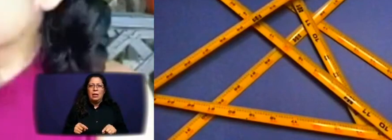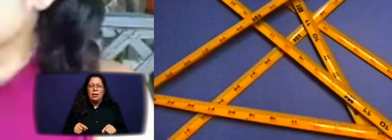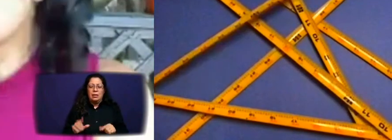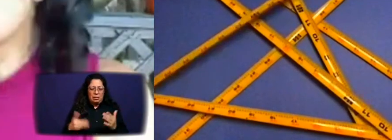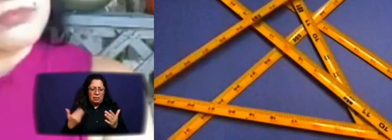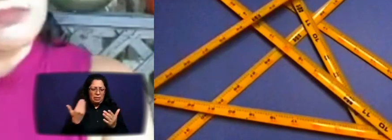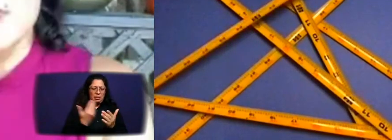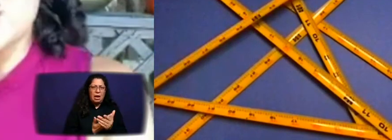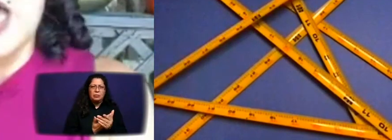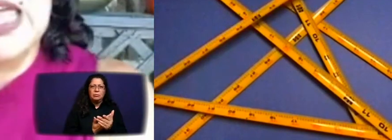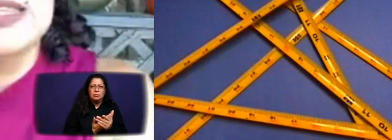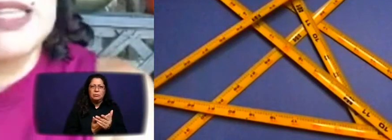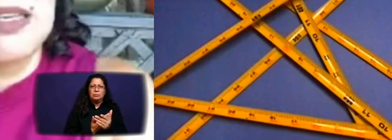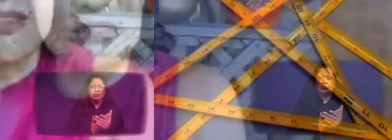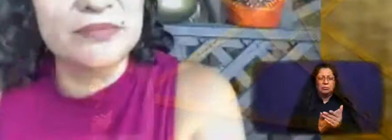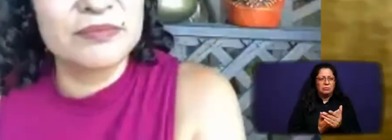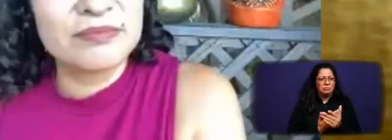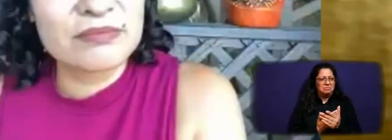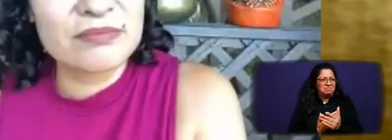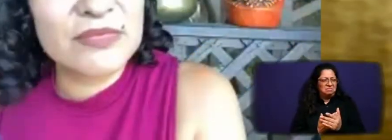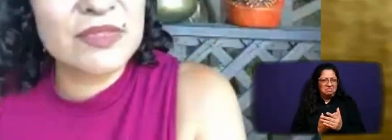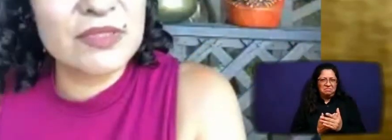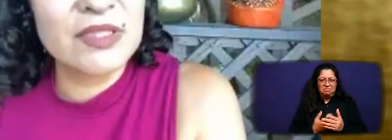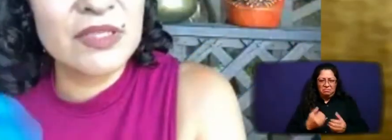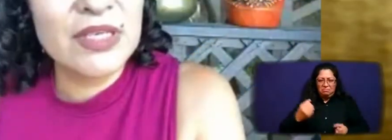Sol caliente,